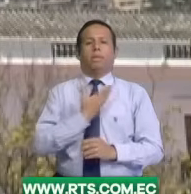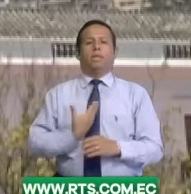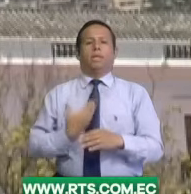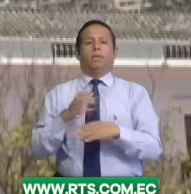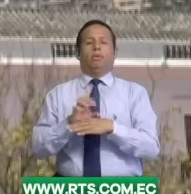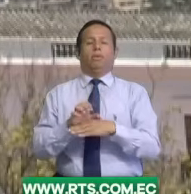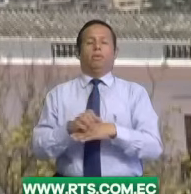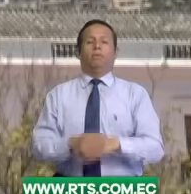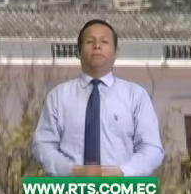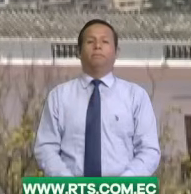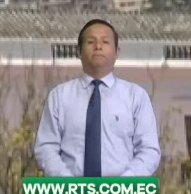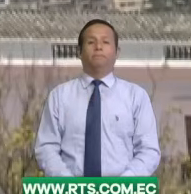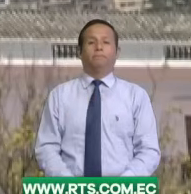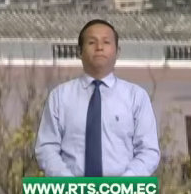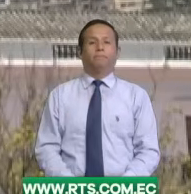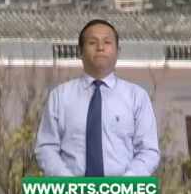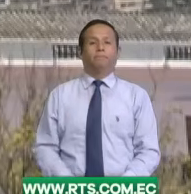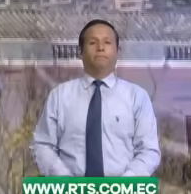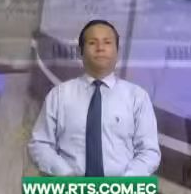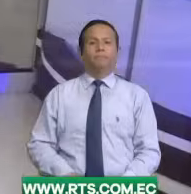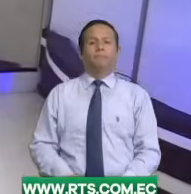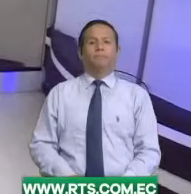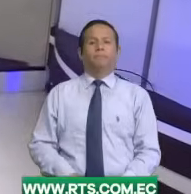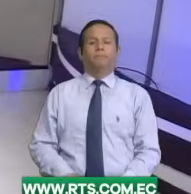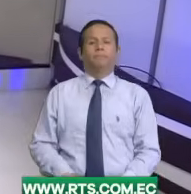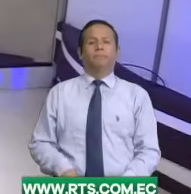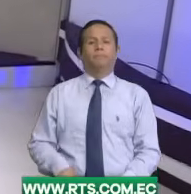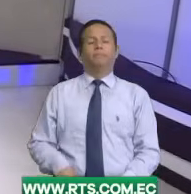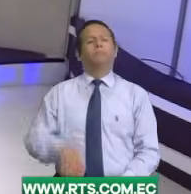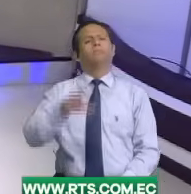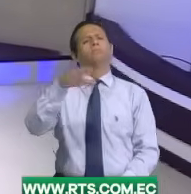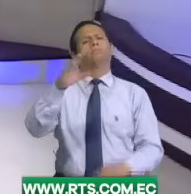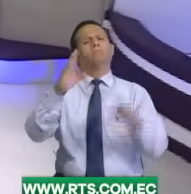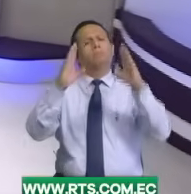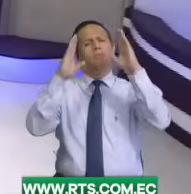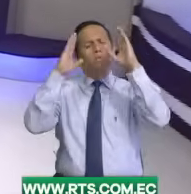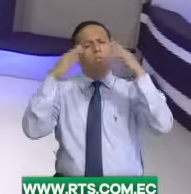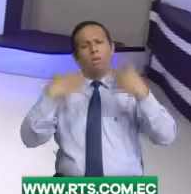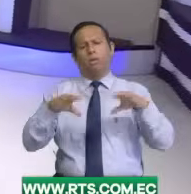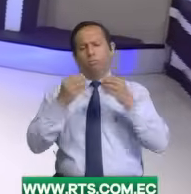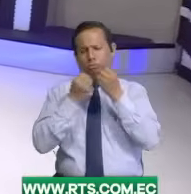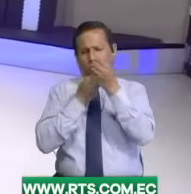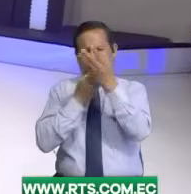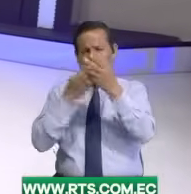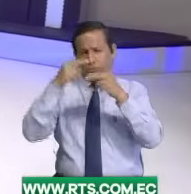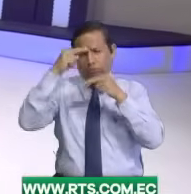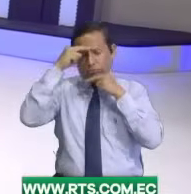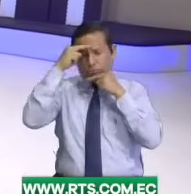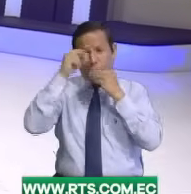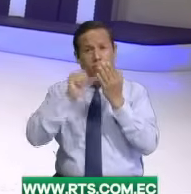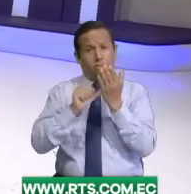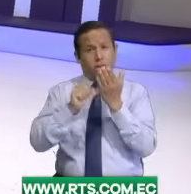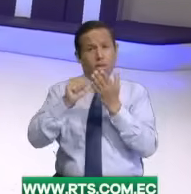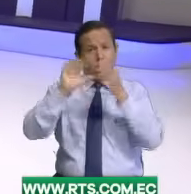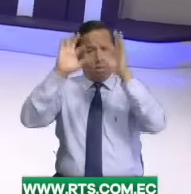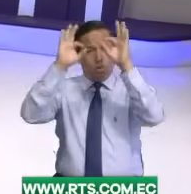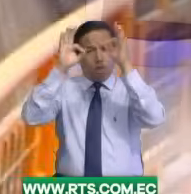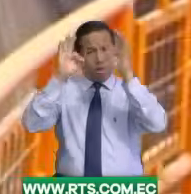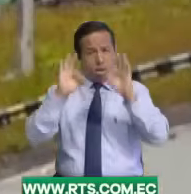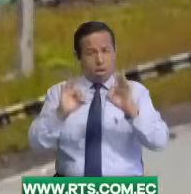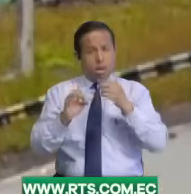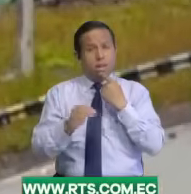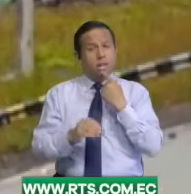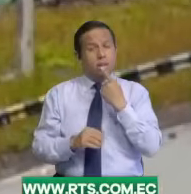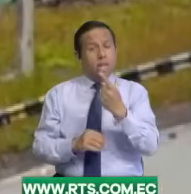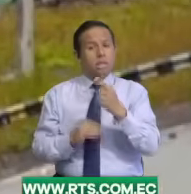Informó Álvaro Terán. Y mucha atención con la siguiente noticia. El Ministerio de Energía y Minas anunció